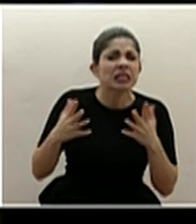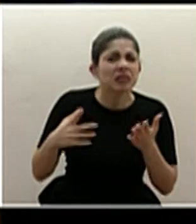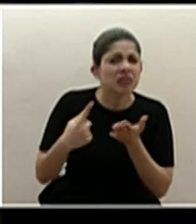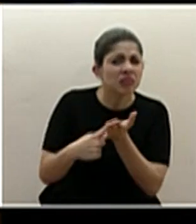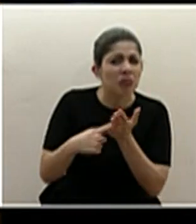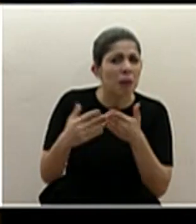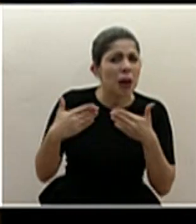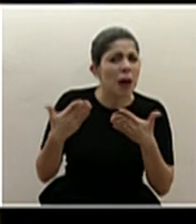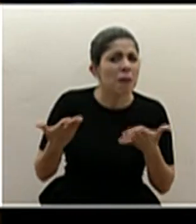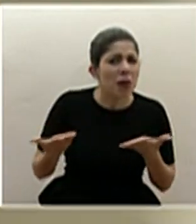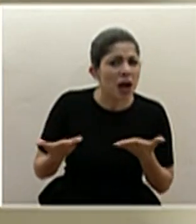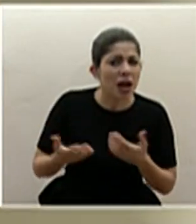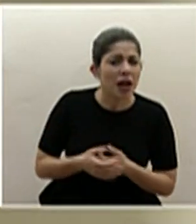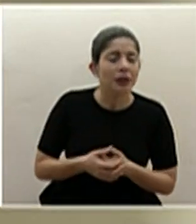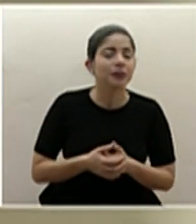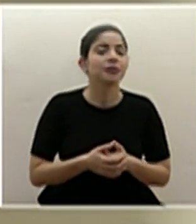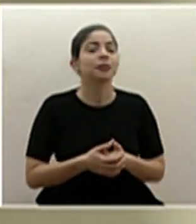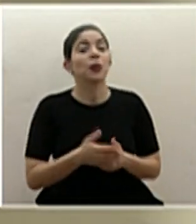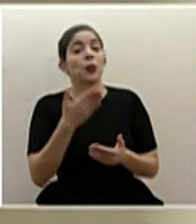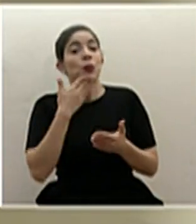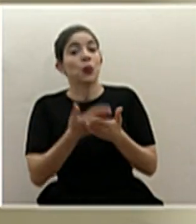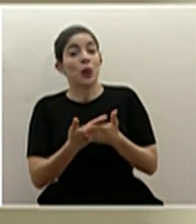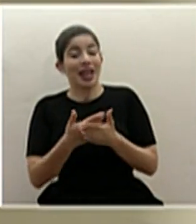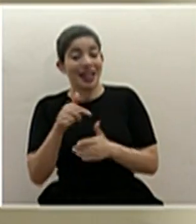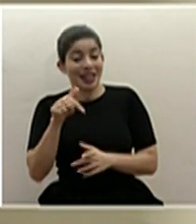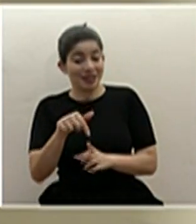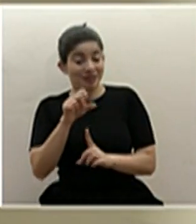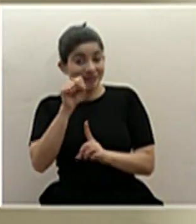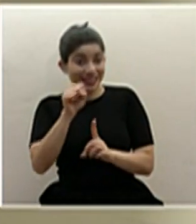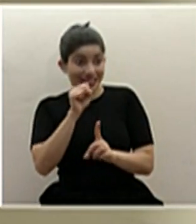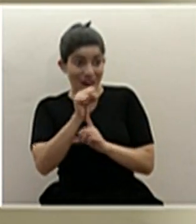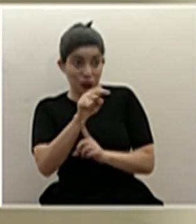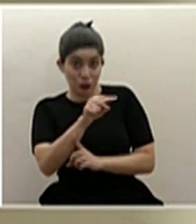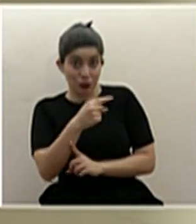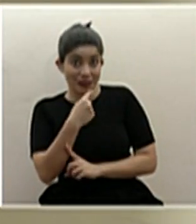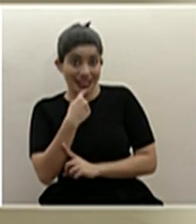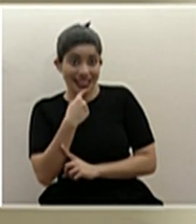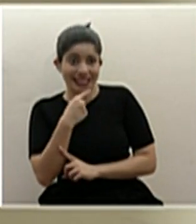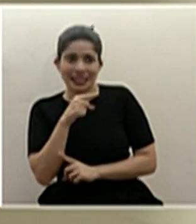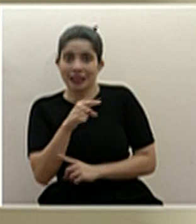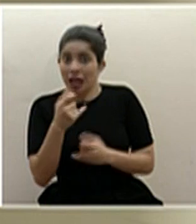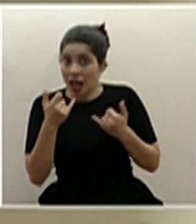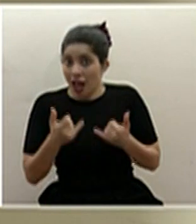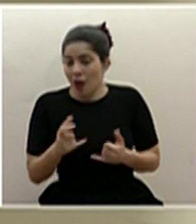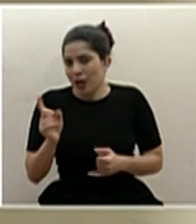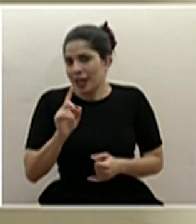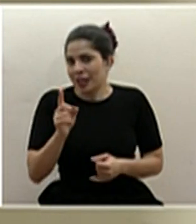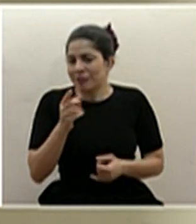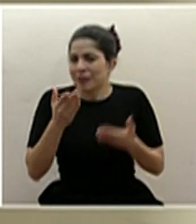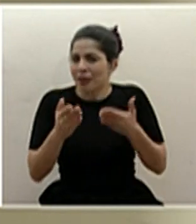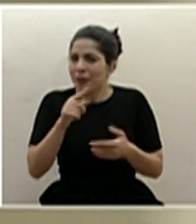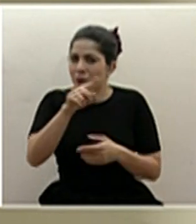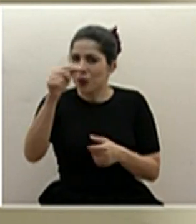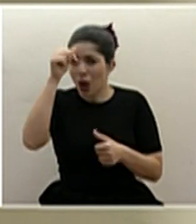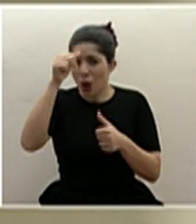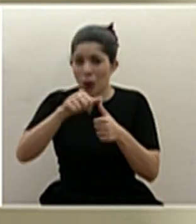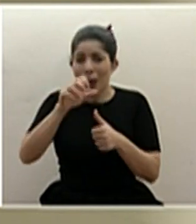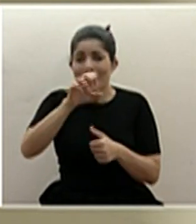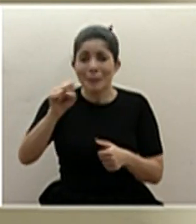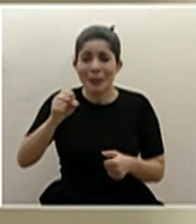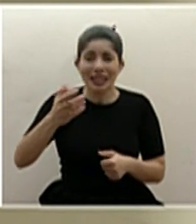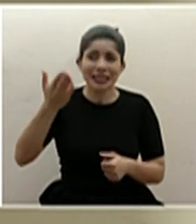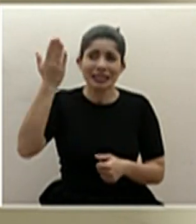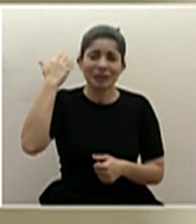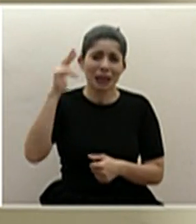conversado con Panamá? Bueno, desde que esta circunstancia que usted menciona no es de ahora. Recordarán ustedes que hace unos meses, unos